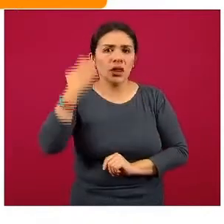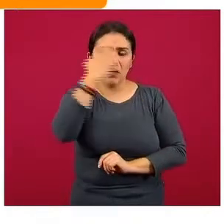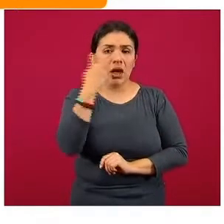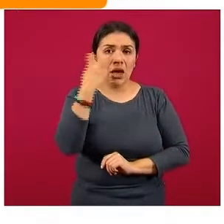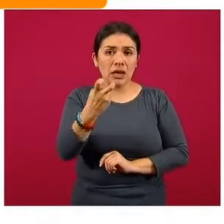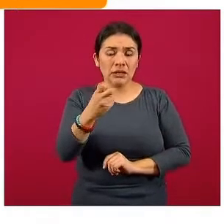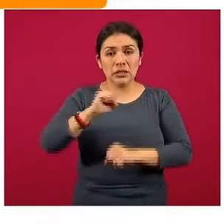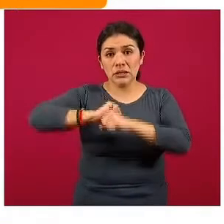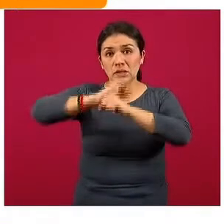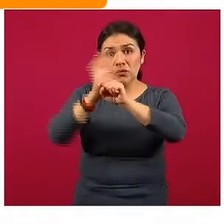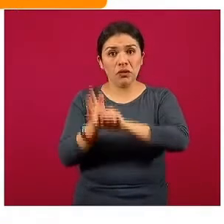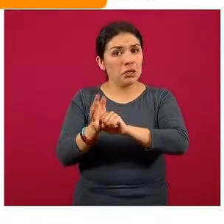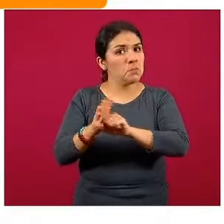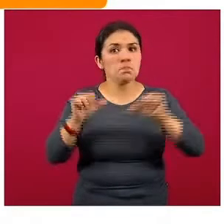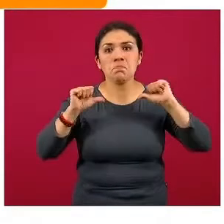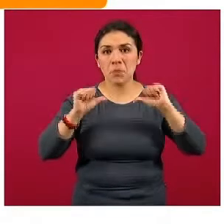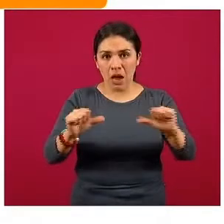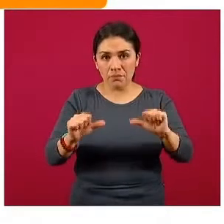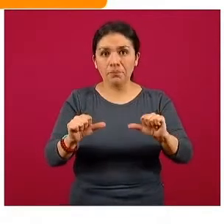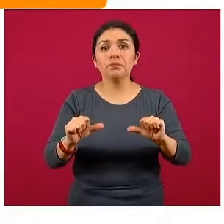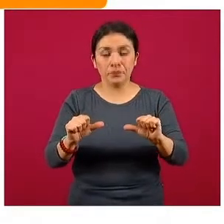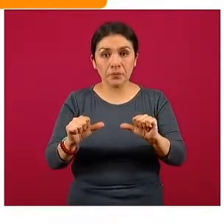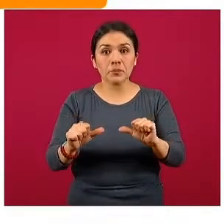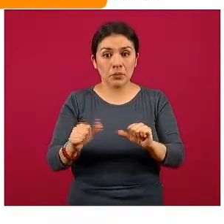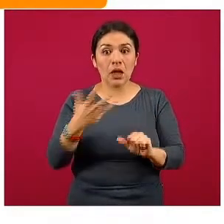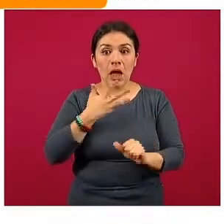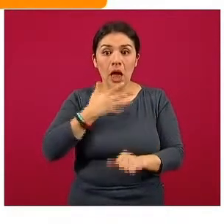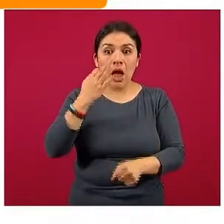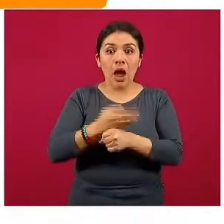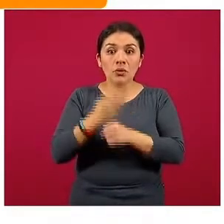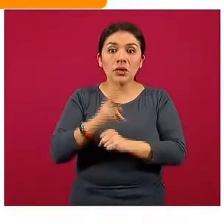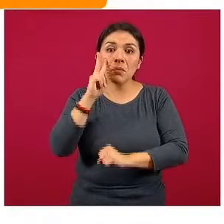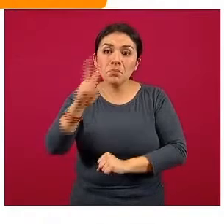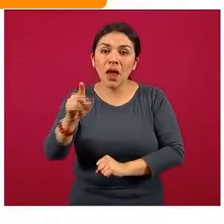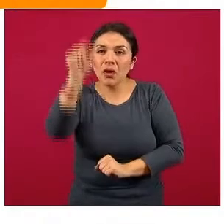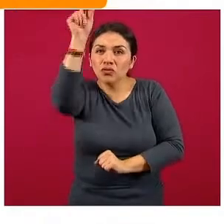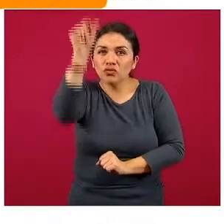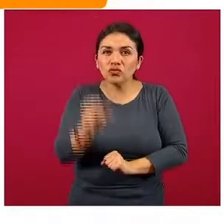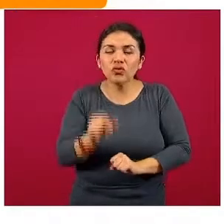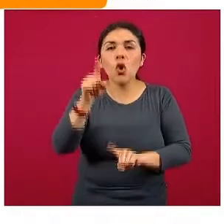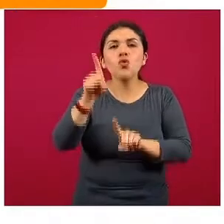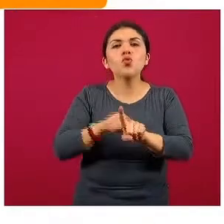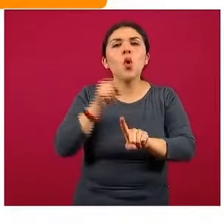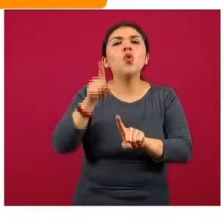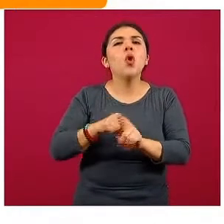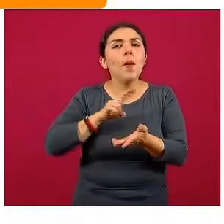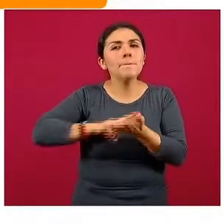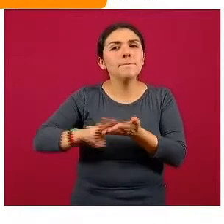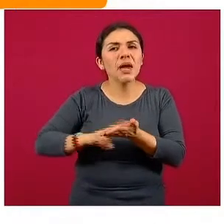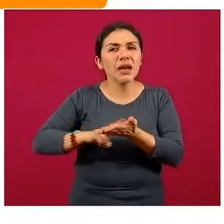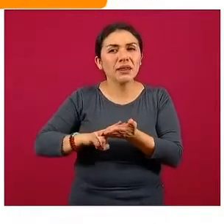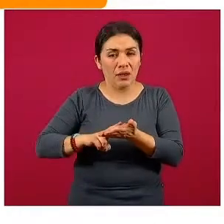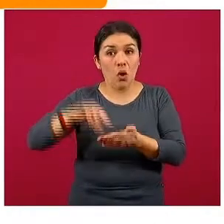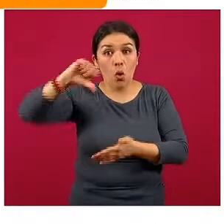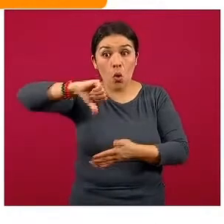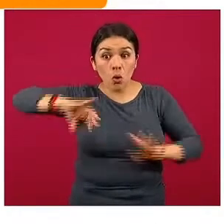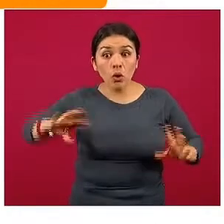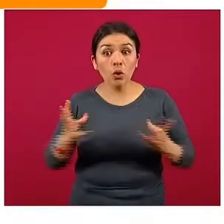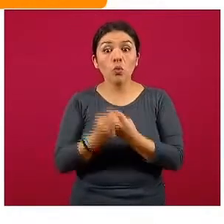del virus SARS-CoV-2 y están precisamente representadas en las barras de color verde. Suman